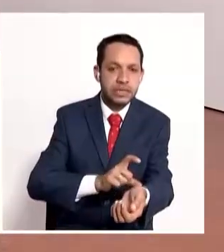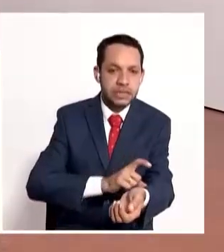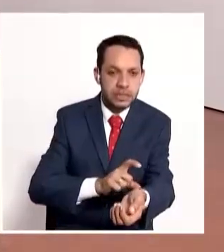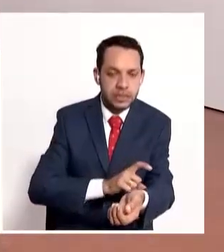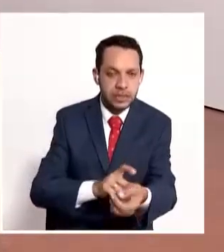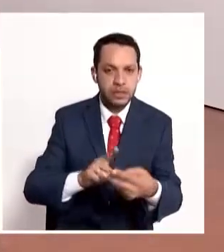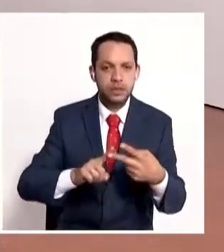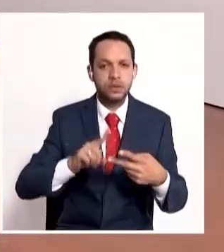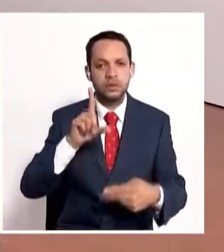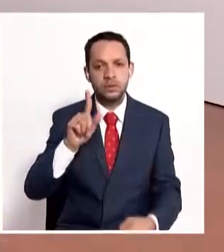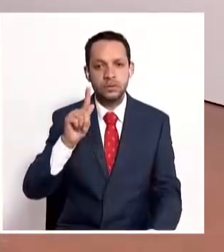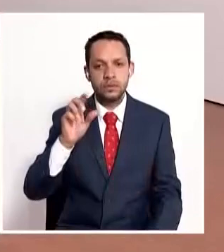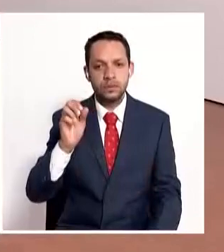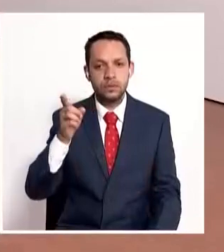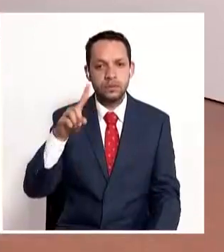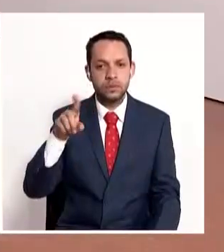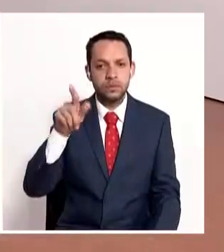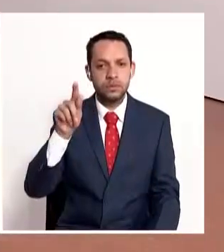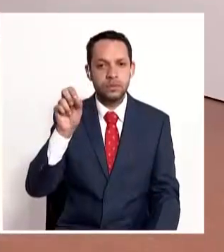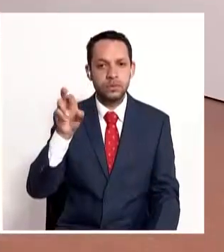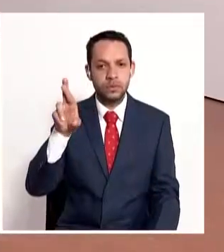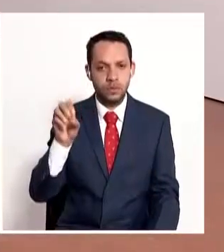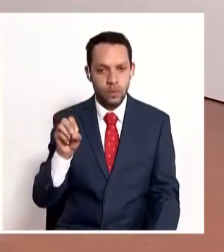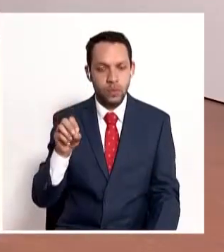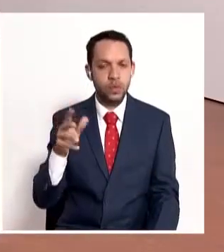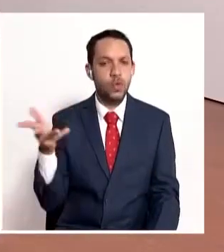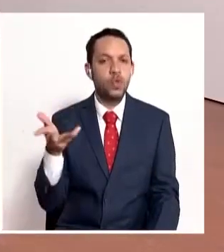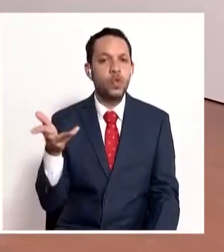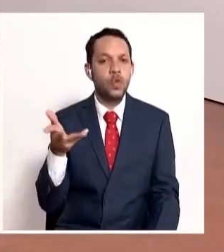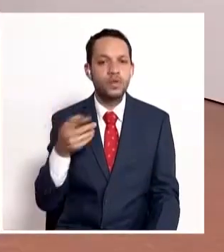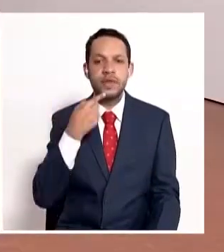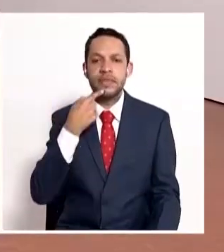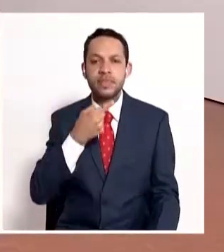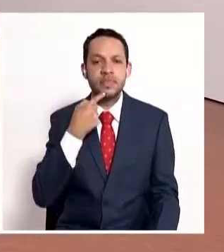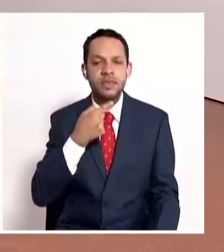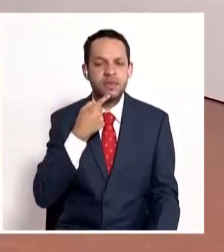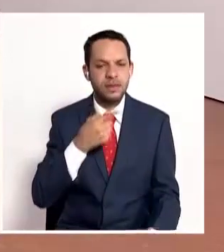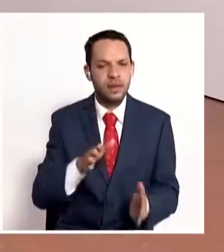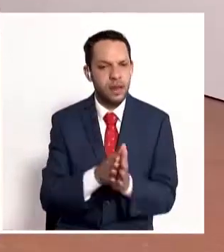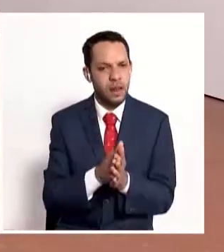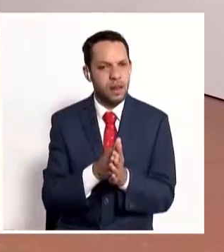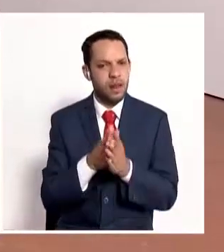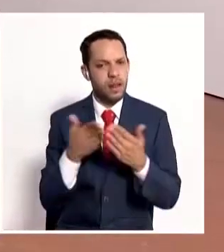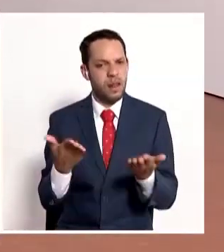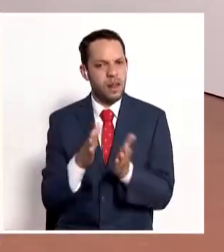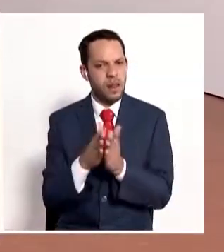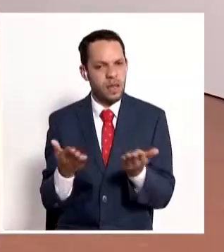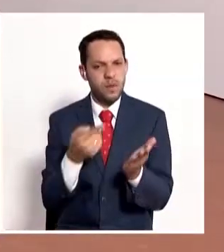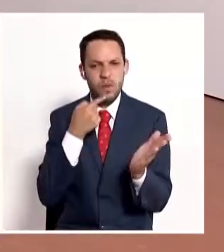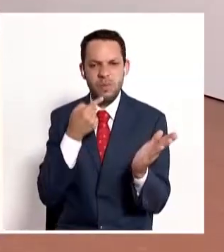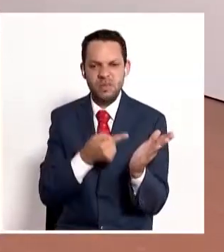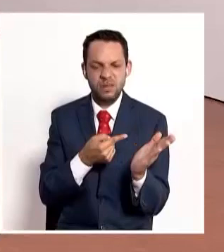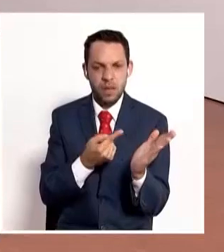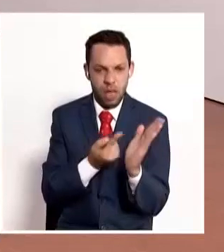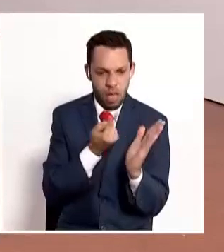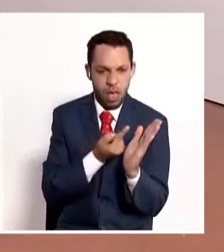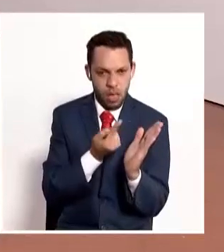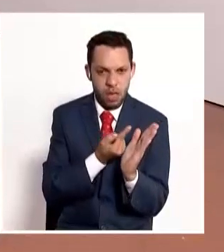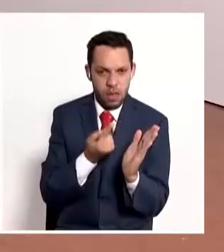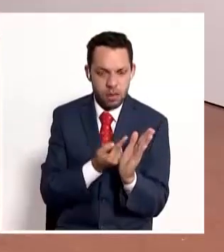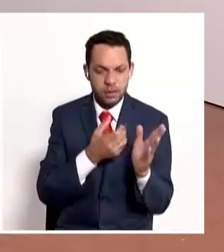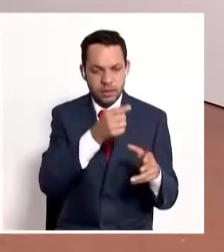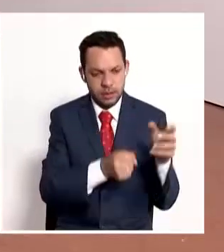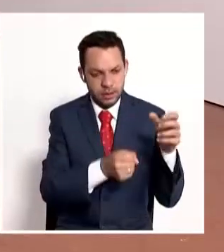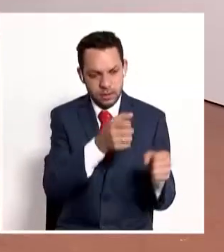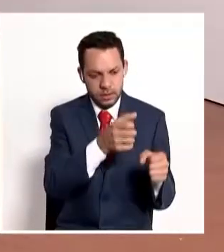ayer hablaba porque yo no he podido encontrar en cual libro fue que escribieron que el tratamiento de la osteoporosis era con leche hemos buscado